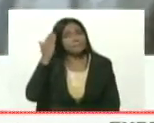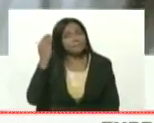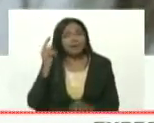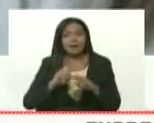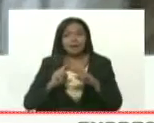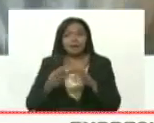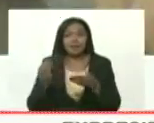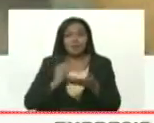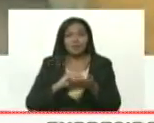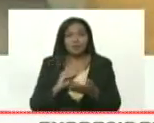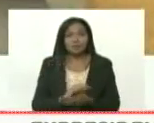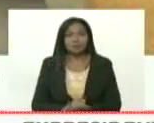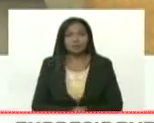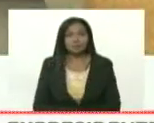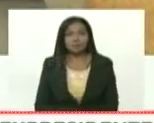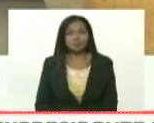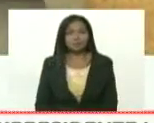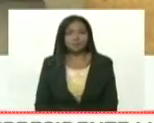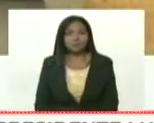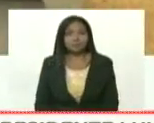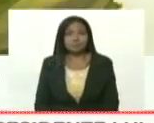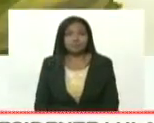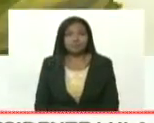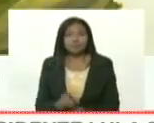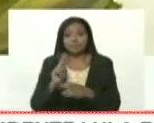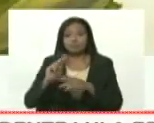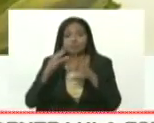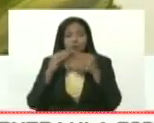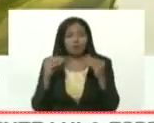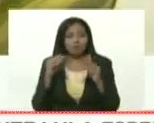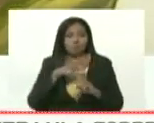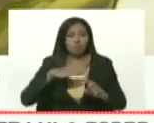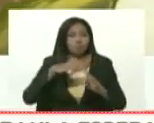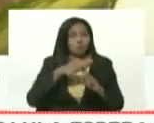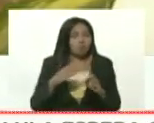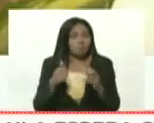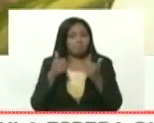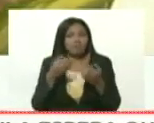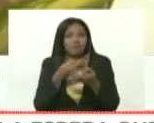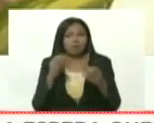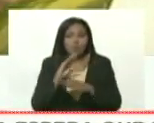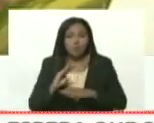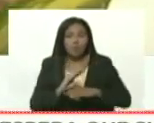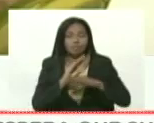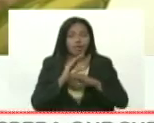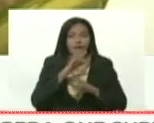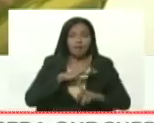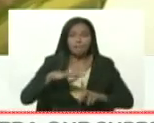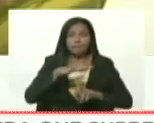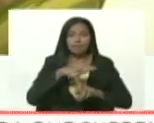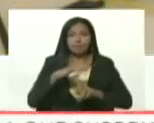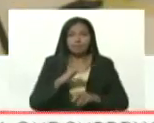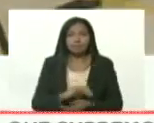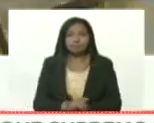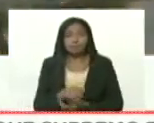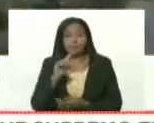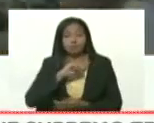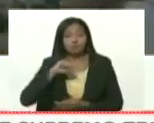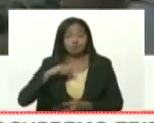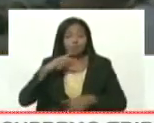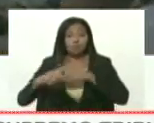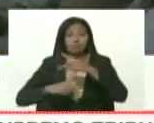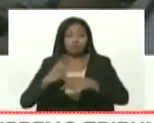otra vez. Sirve para todo. Y ecológicos. ¿Ah? Y a mejora todo. Uh-huh. Y además estamos